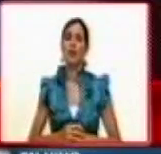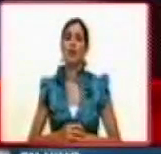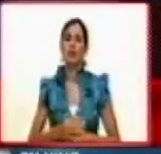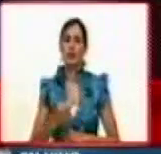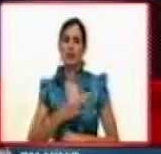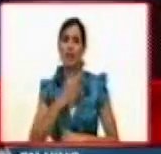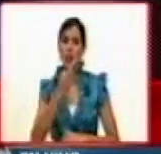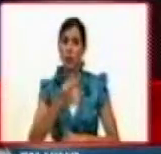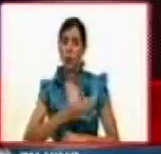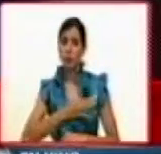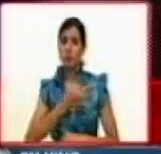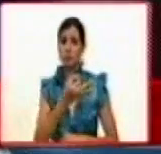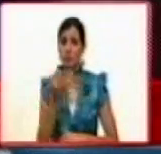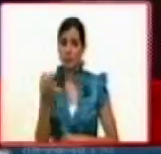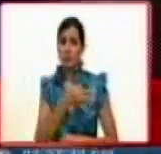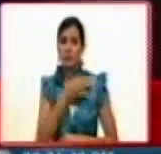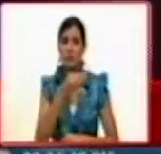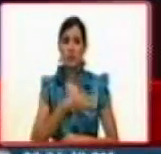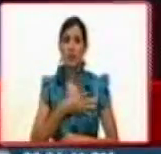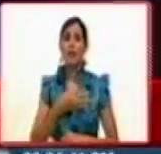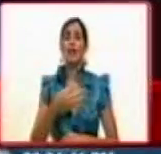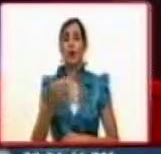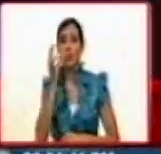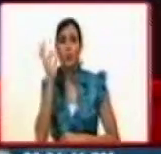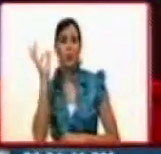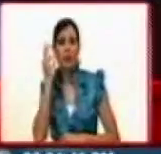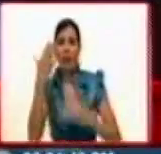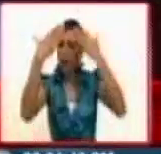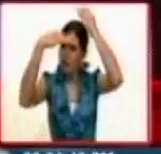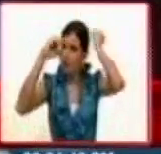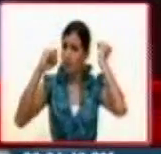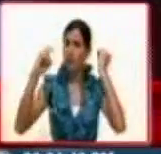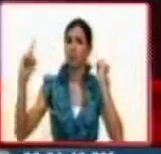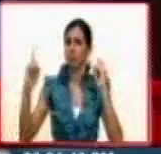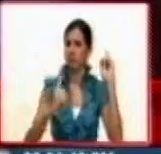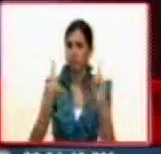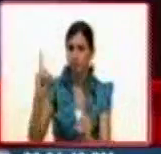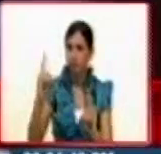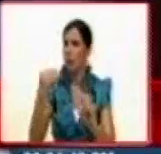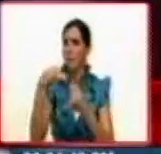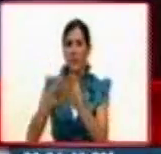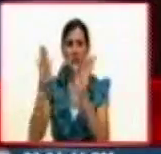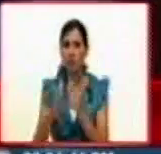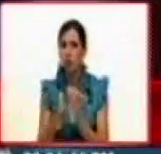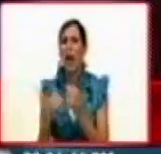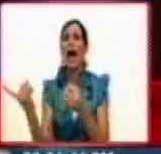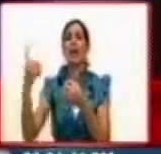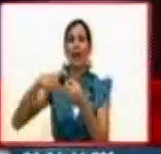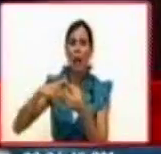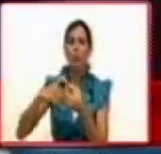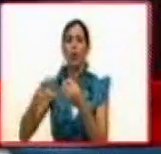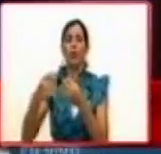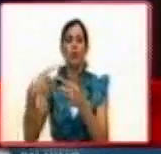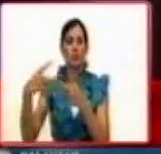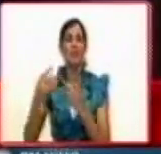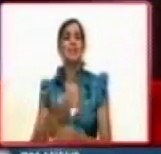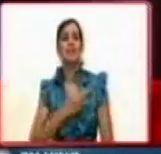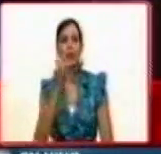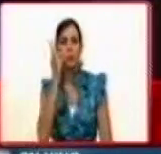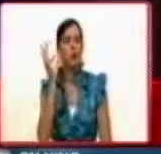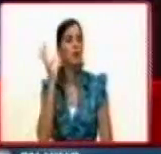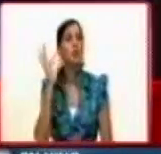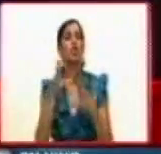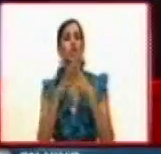excelentísimos y señoras y señores cancilleres, ministros de Estado, delegados, representantes, señoras,